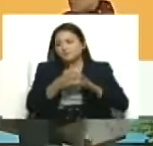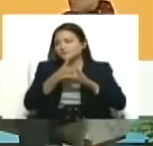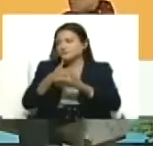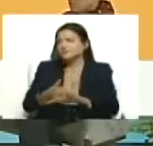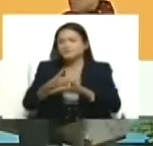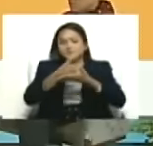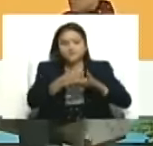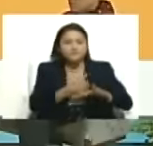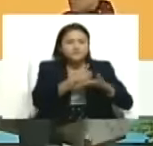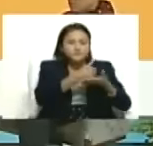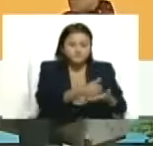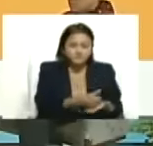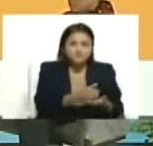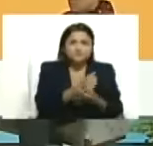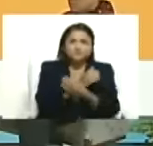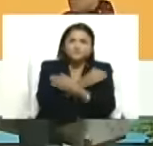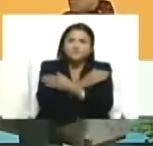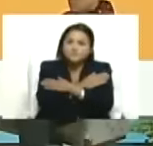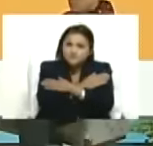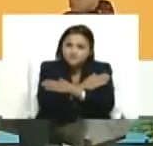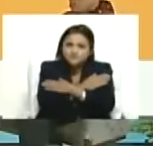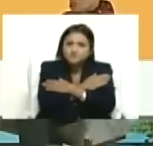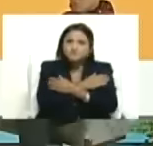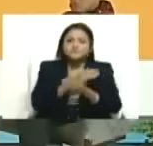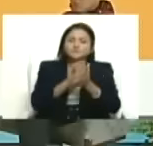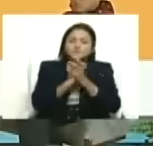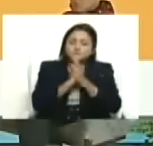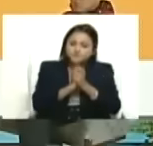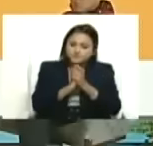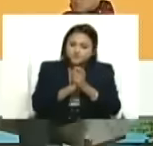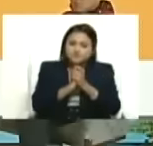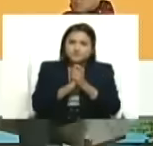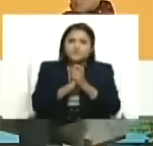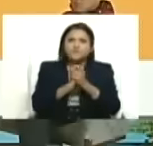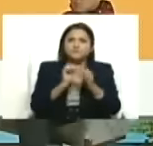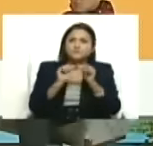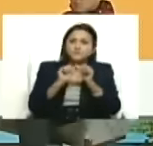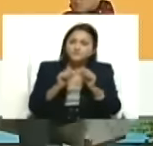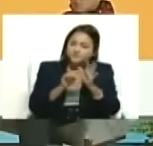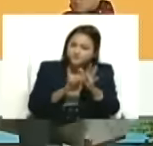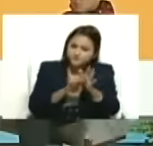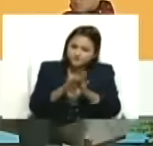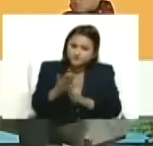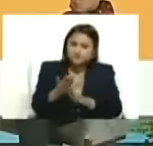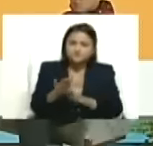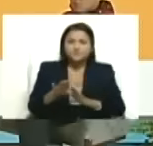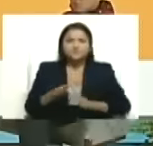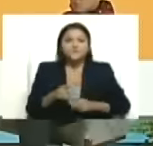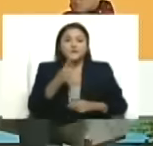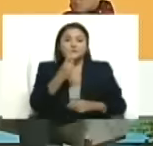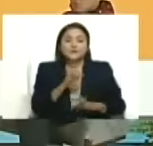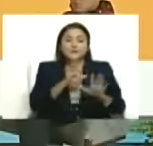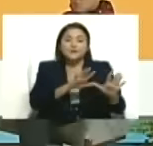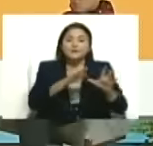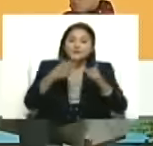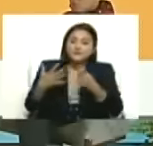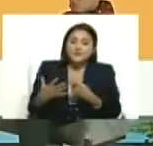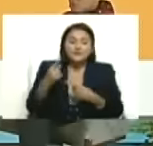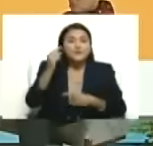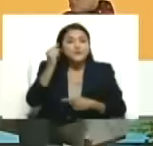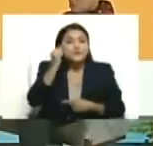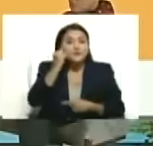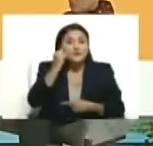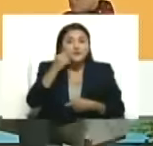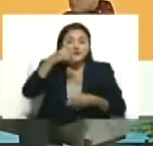eh abra adas puedan ser tomadas para seguir caminando a 16 días que tenemos de esa